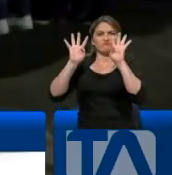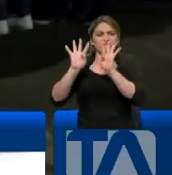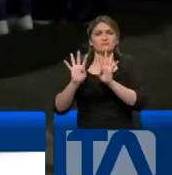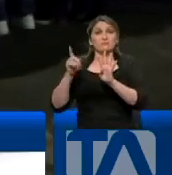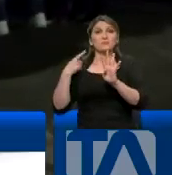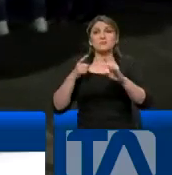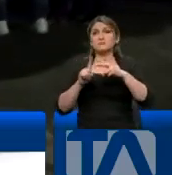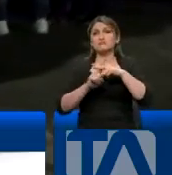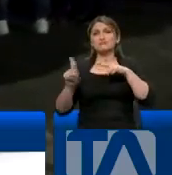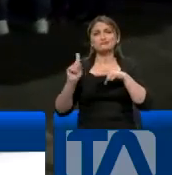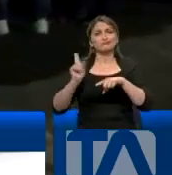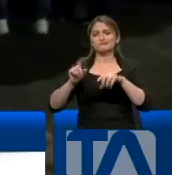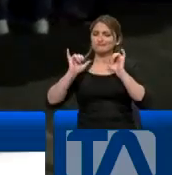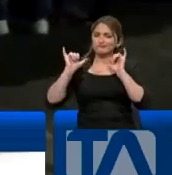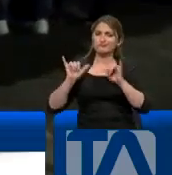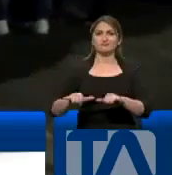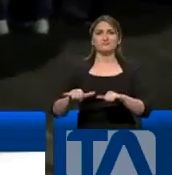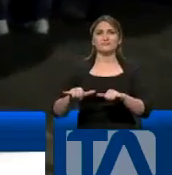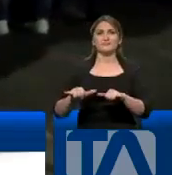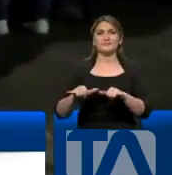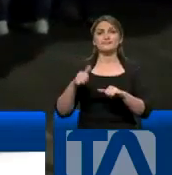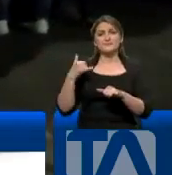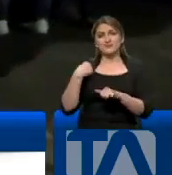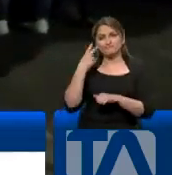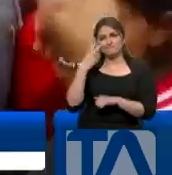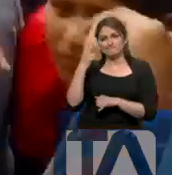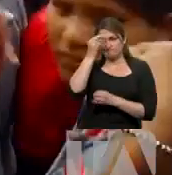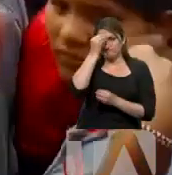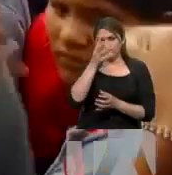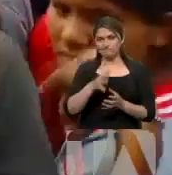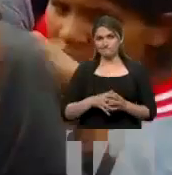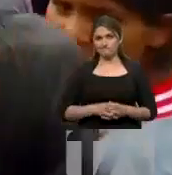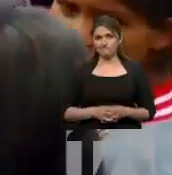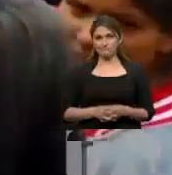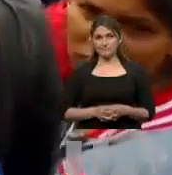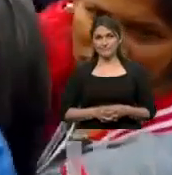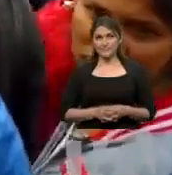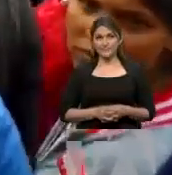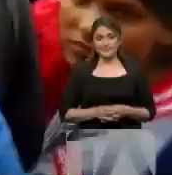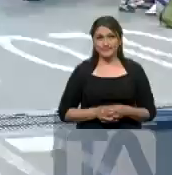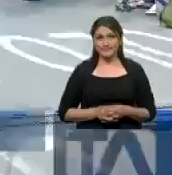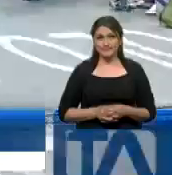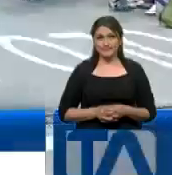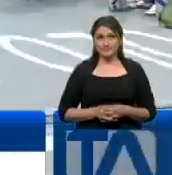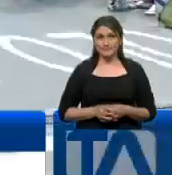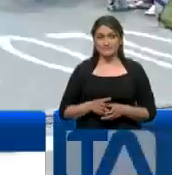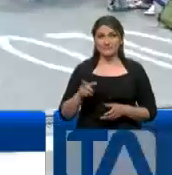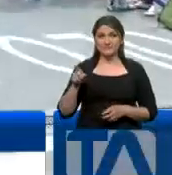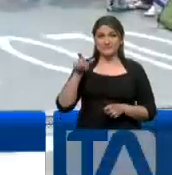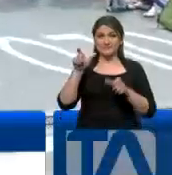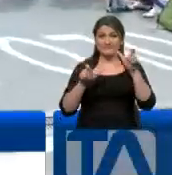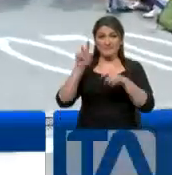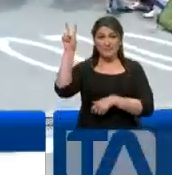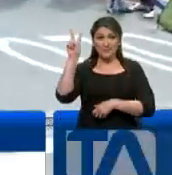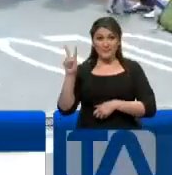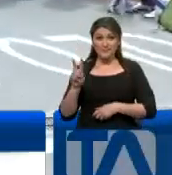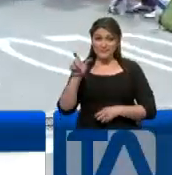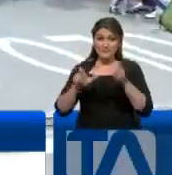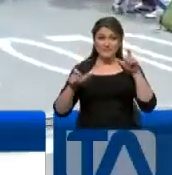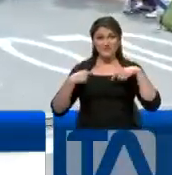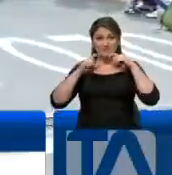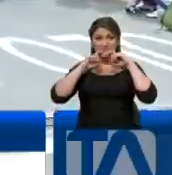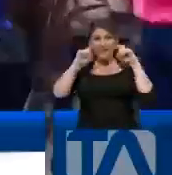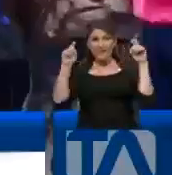están dispuestos a ceder. Tenemos un informe, veamos. Papi, vos tráncala, ya se mete la policía. Con gritos, los extranjeros se tomaron el